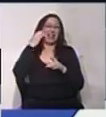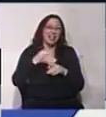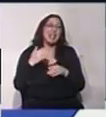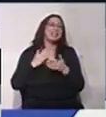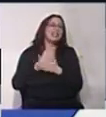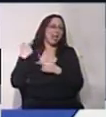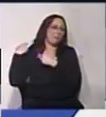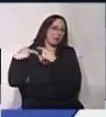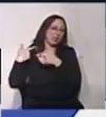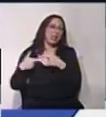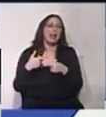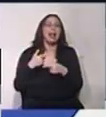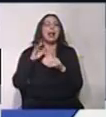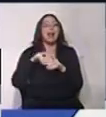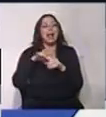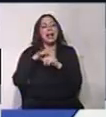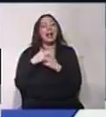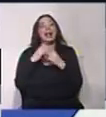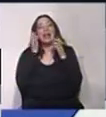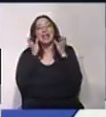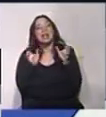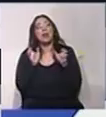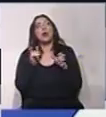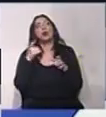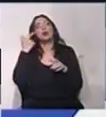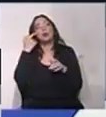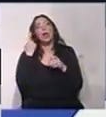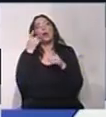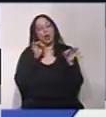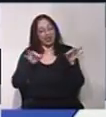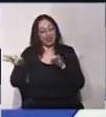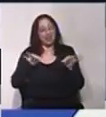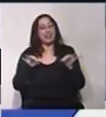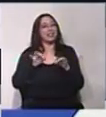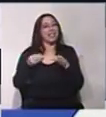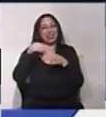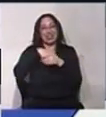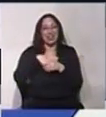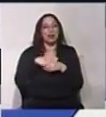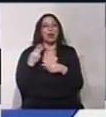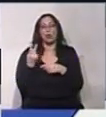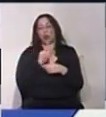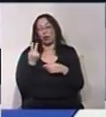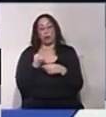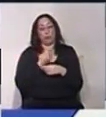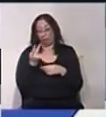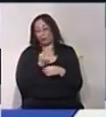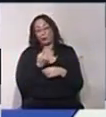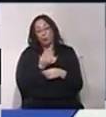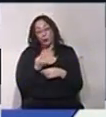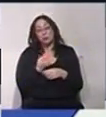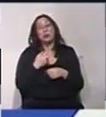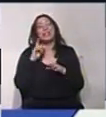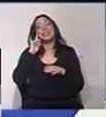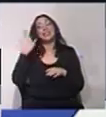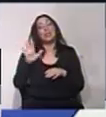el abordaje al riesgo suicida estaba como una de las estrategias, ¿no? O sea, nosotras dos formamos parte de, somos psicólogas